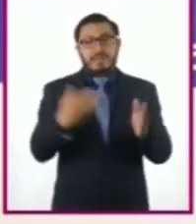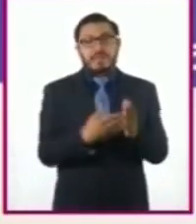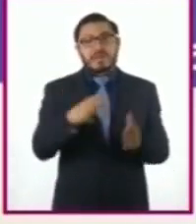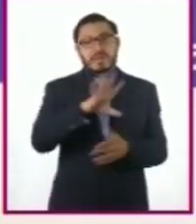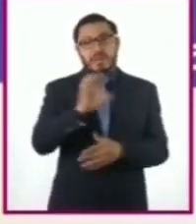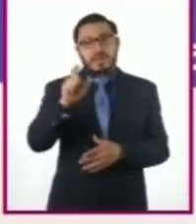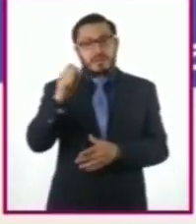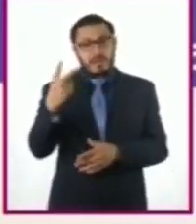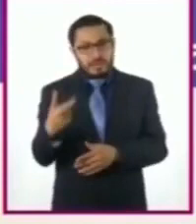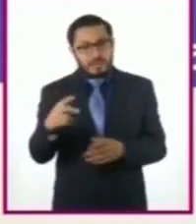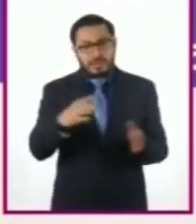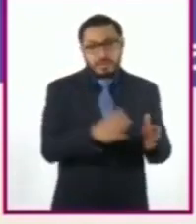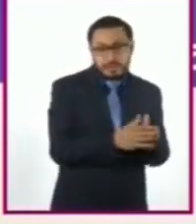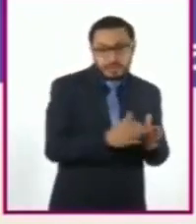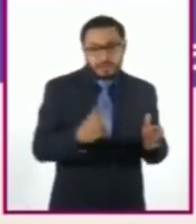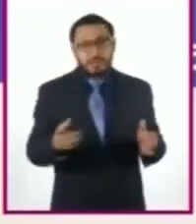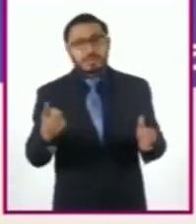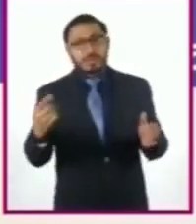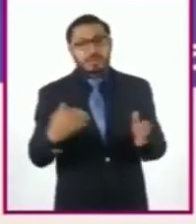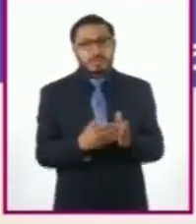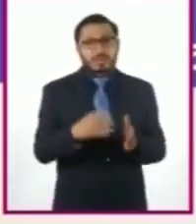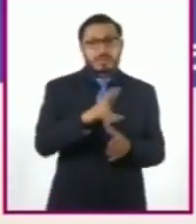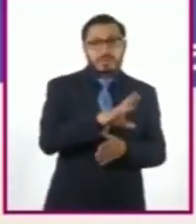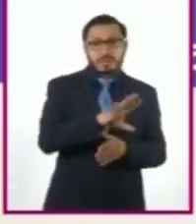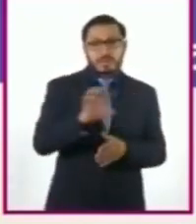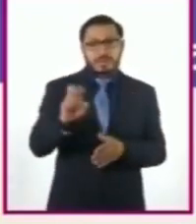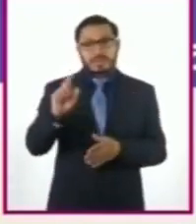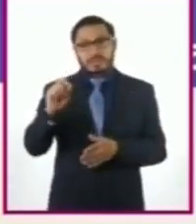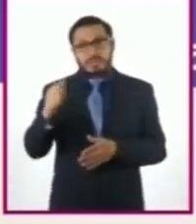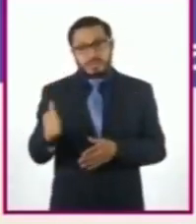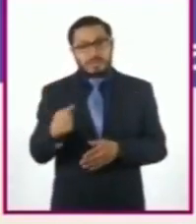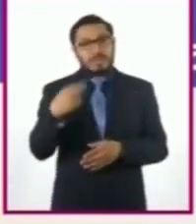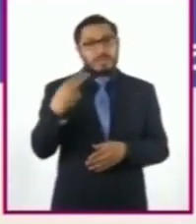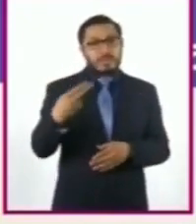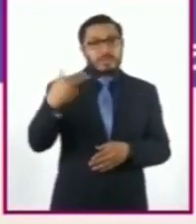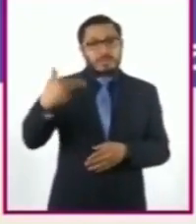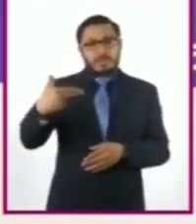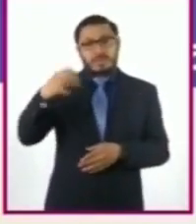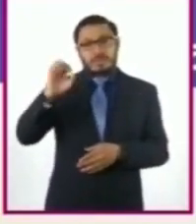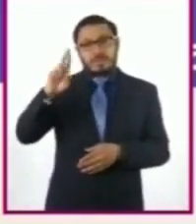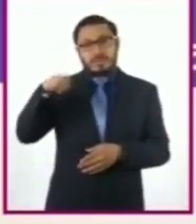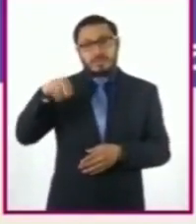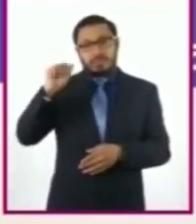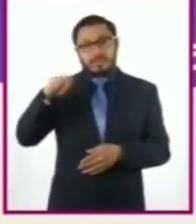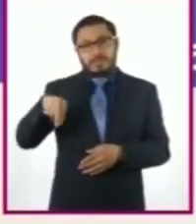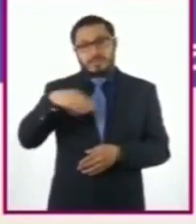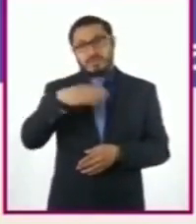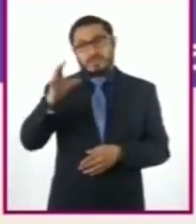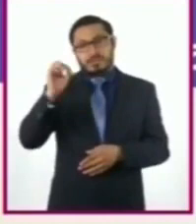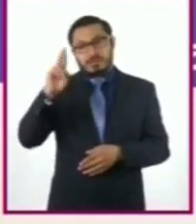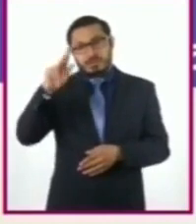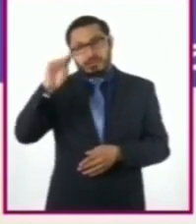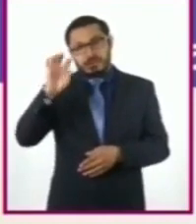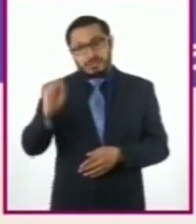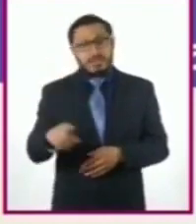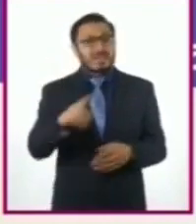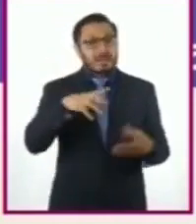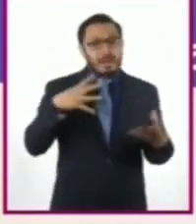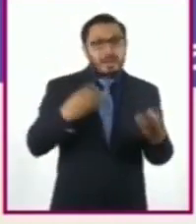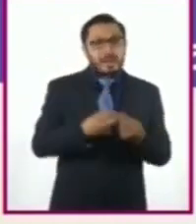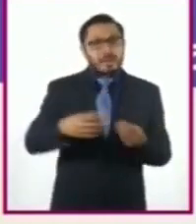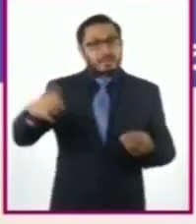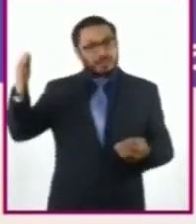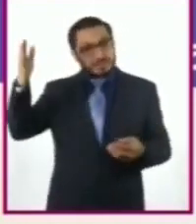a 1526, Hernán Cortés y sus capitanes efectuaron intensas